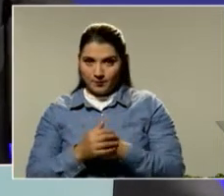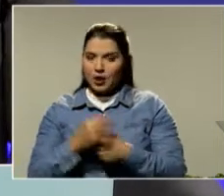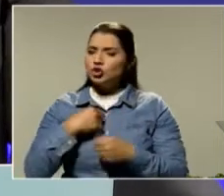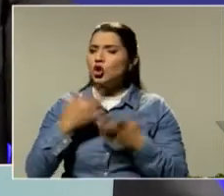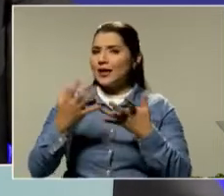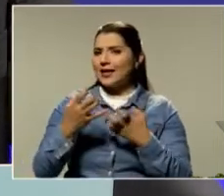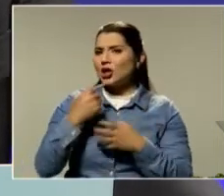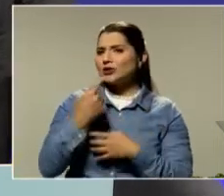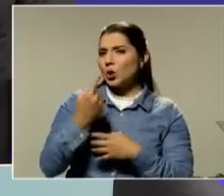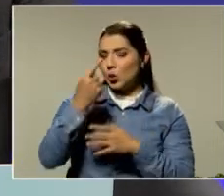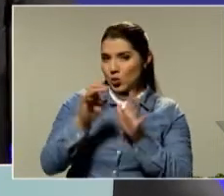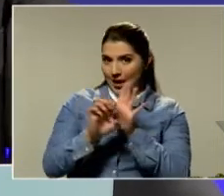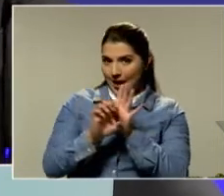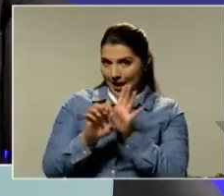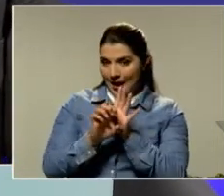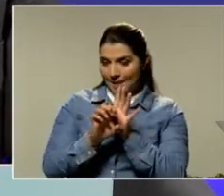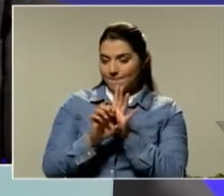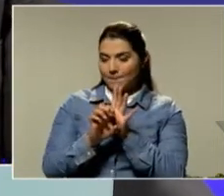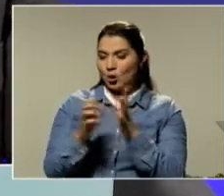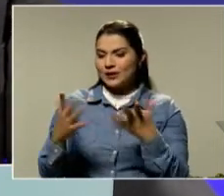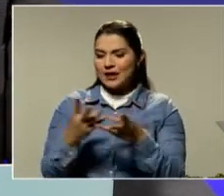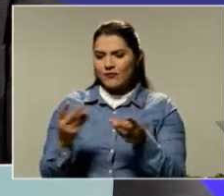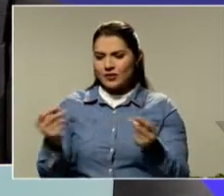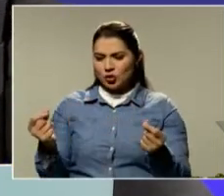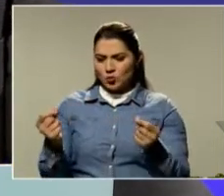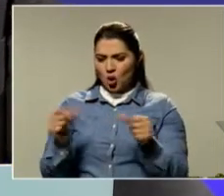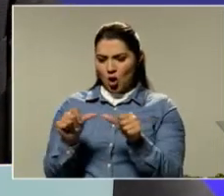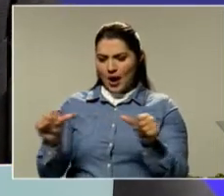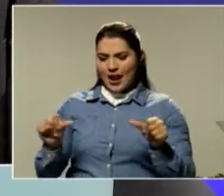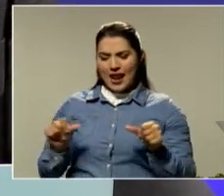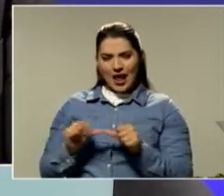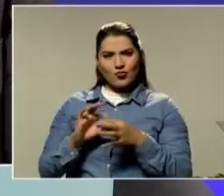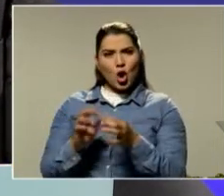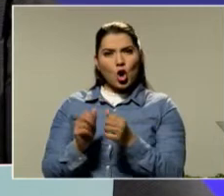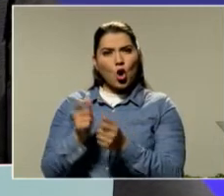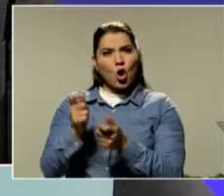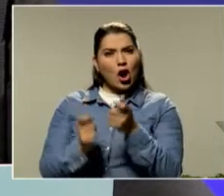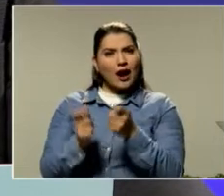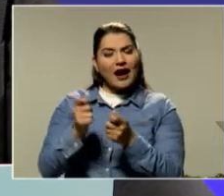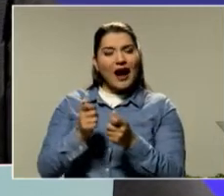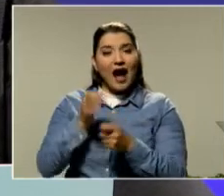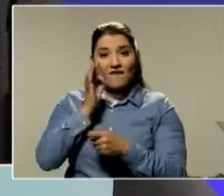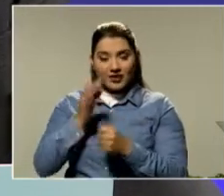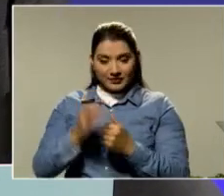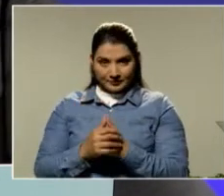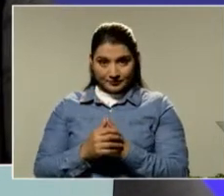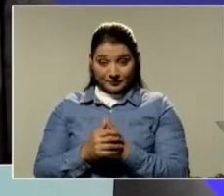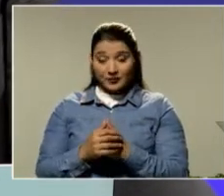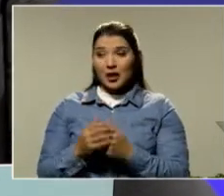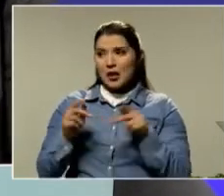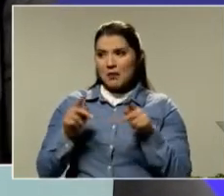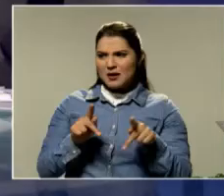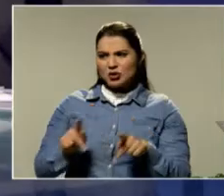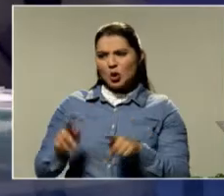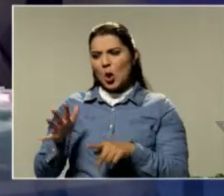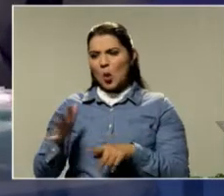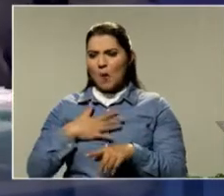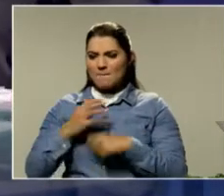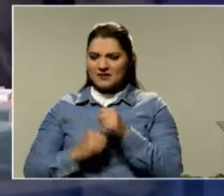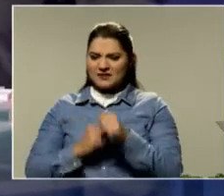el sector cafetalero resolvió hace muchos años. La gente de mi generación, tal vez un poco más joven, todavía